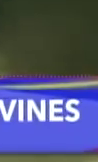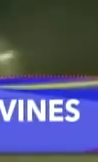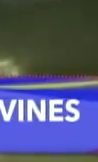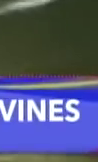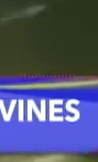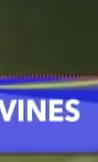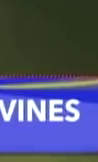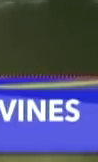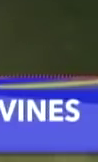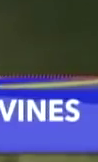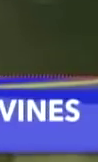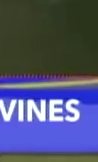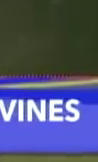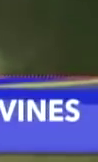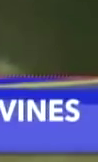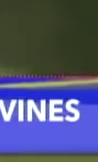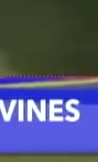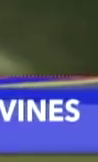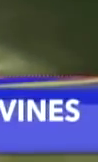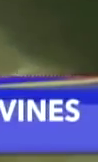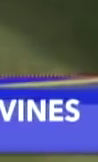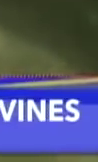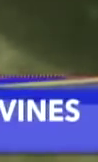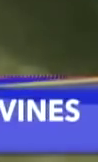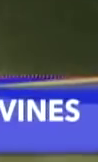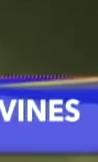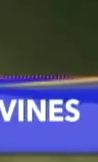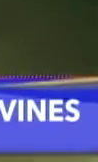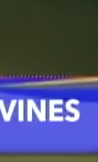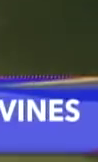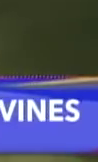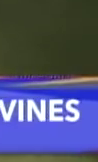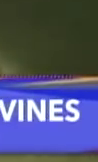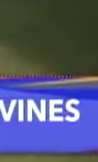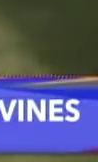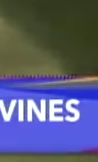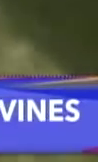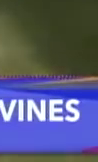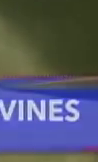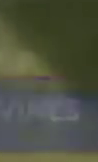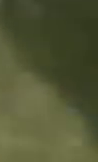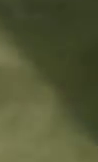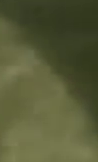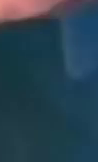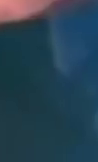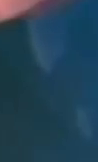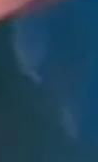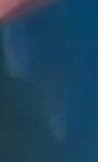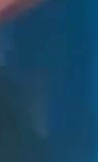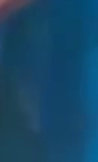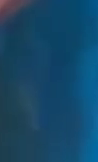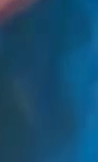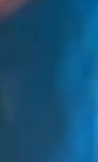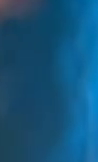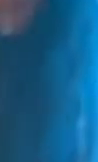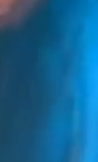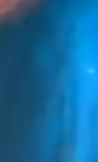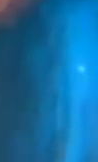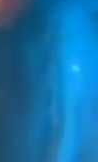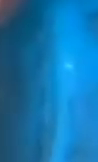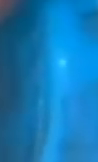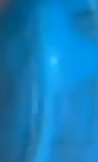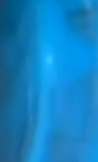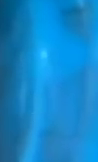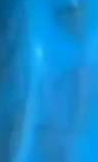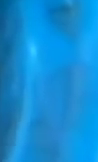Saludos, presidente. En nombre del Frente Nacional de Pescadores y Acuicultores, nos sentimos sumamente contentos desde aquí, desde el Estado de